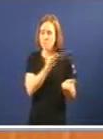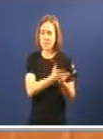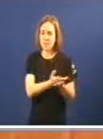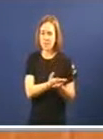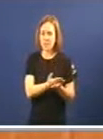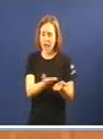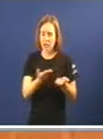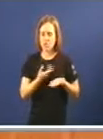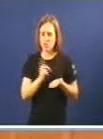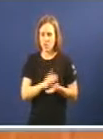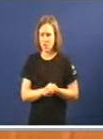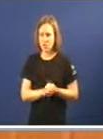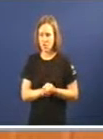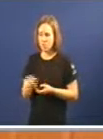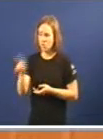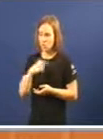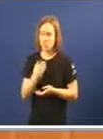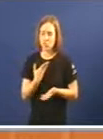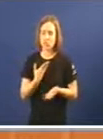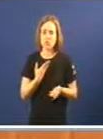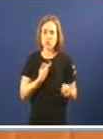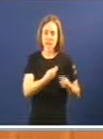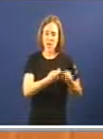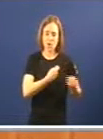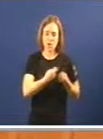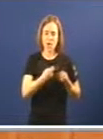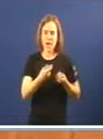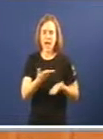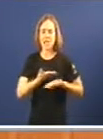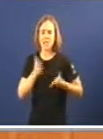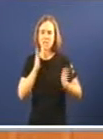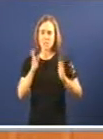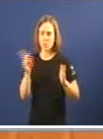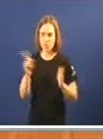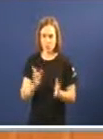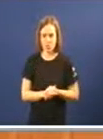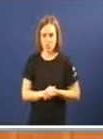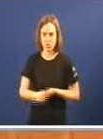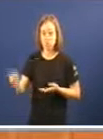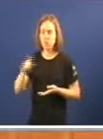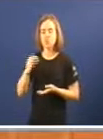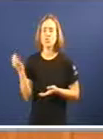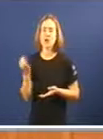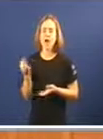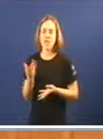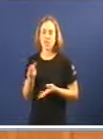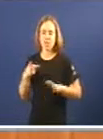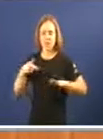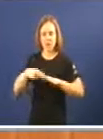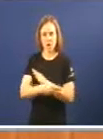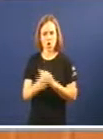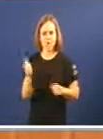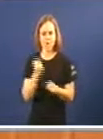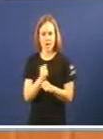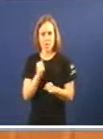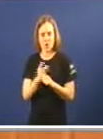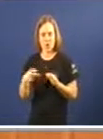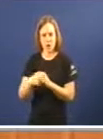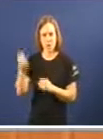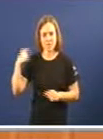no se negoció una ayuda temporal aquí o que se fixo fue imponer recortes laborales y salariales